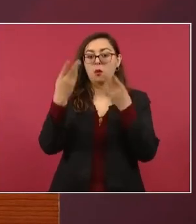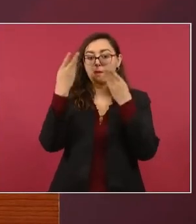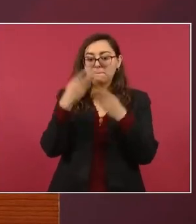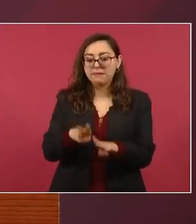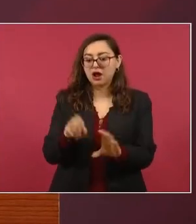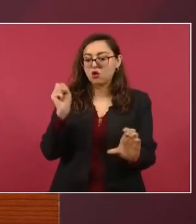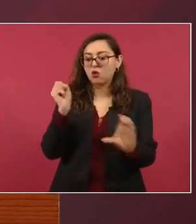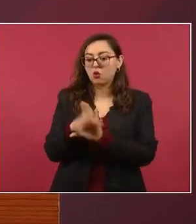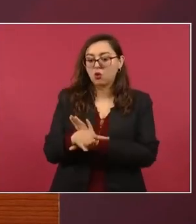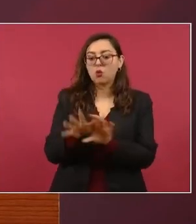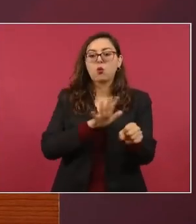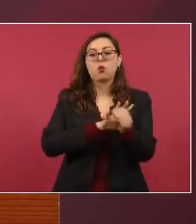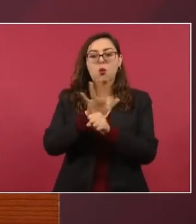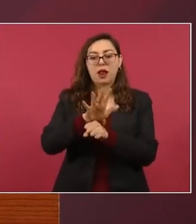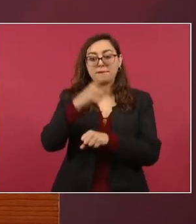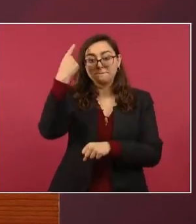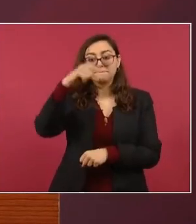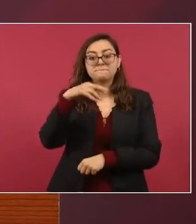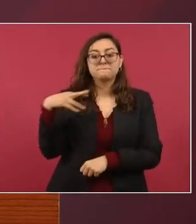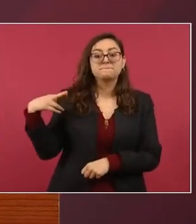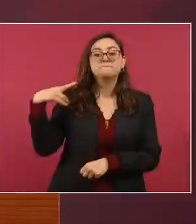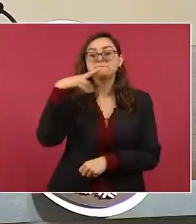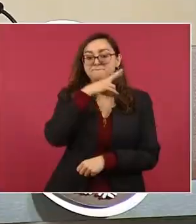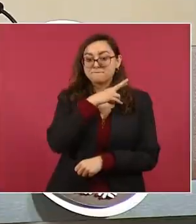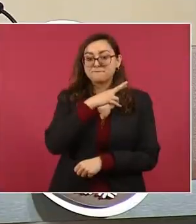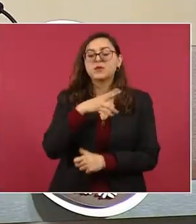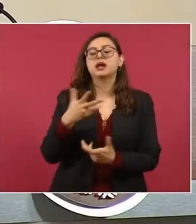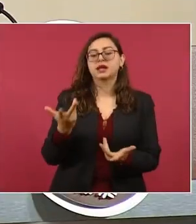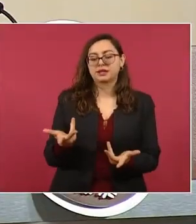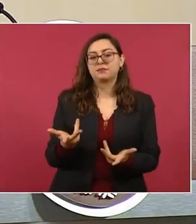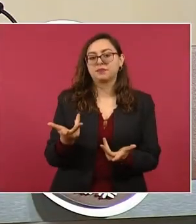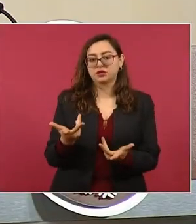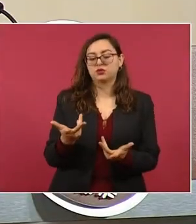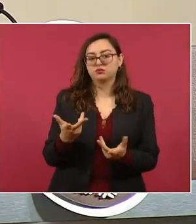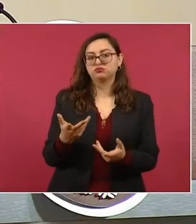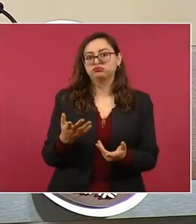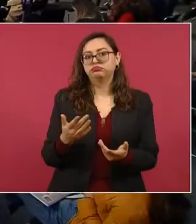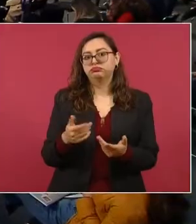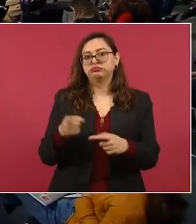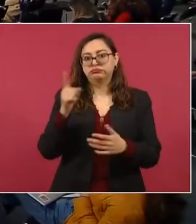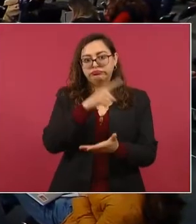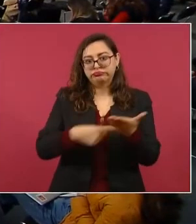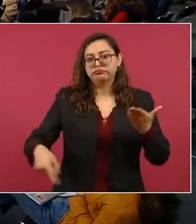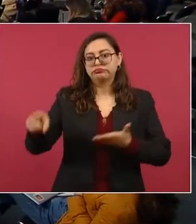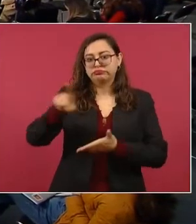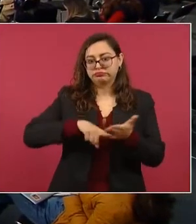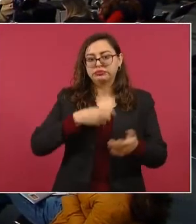cuentas y puedan no seguir ocurriendo el delito de esta manera.